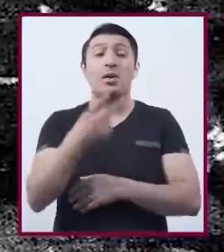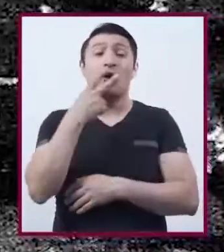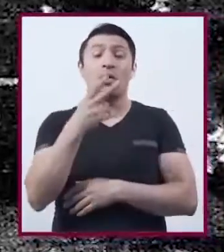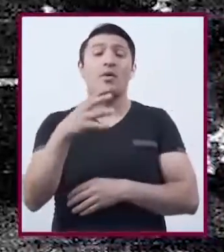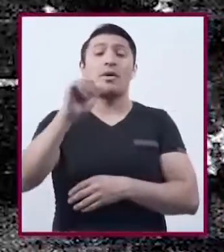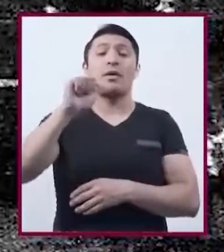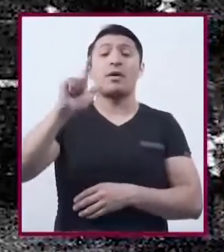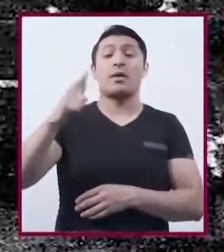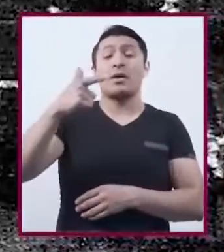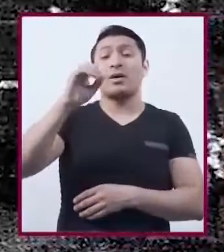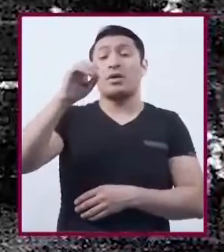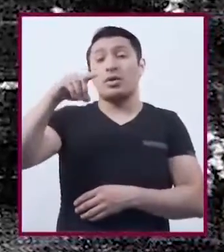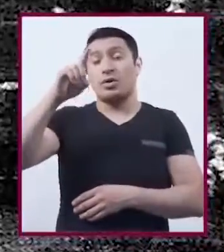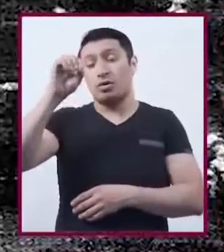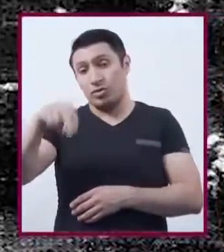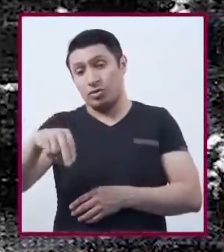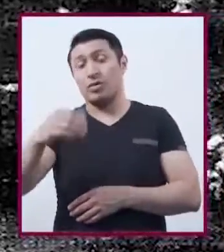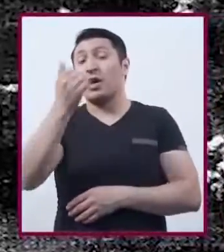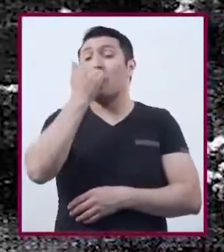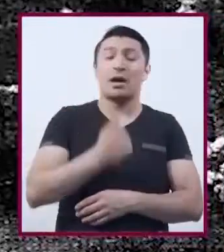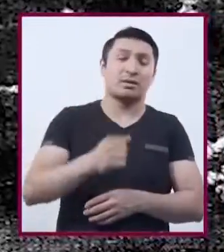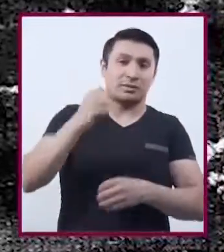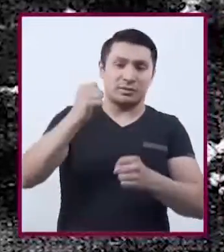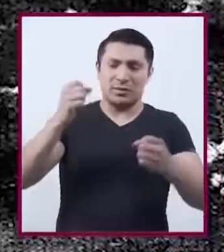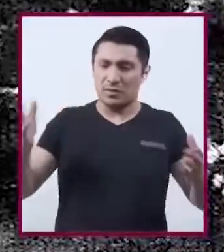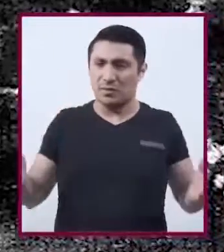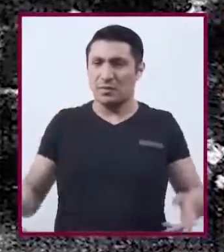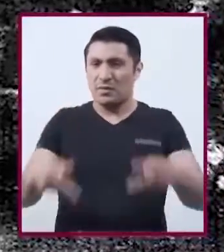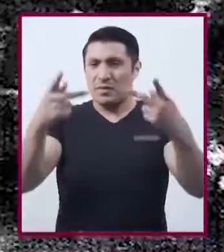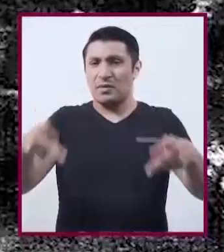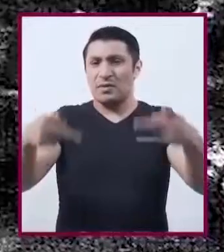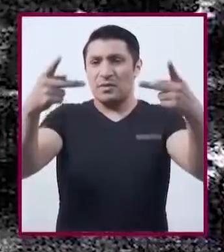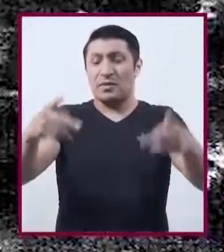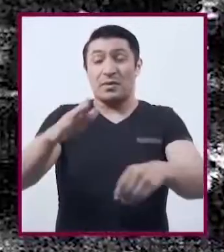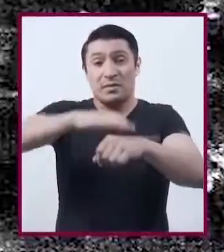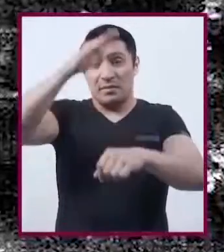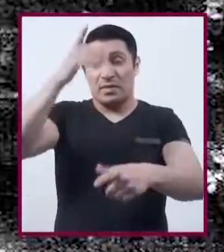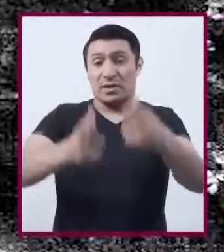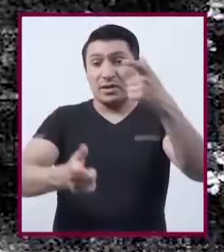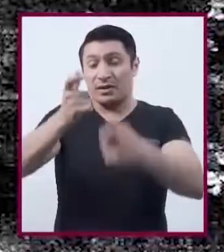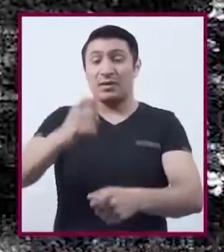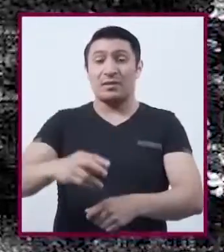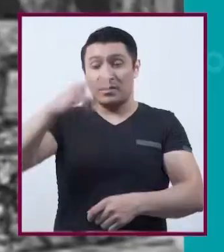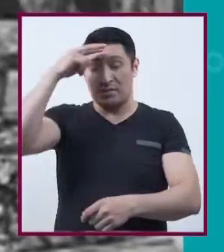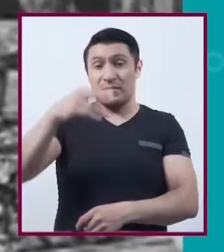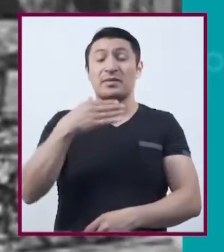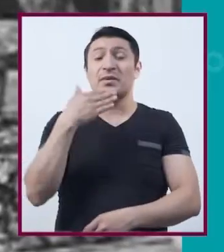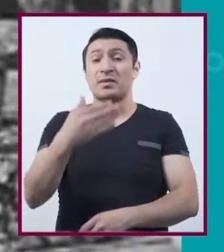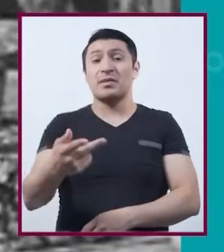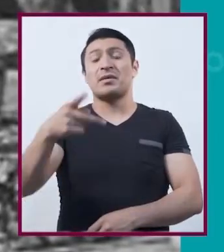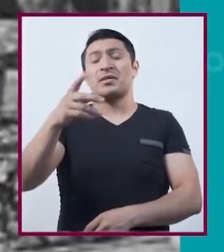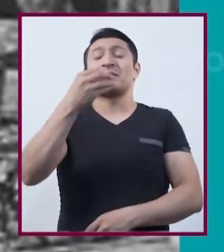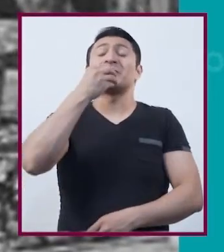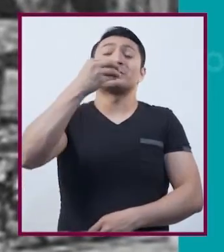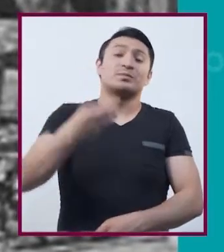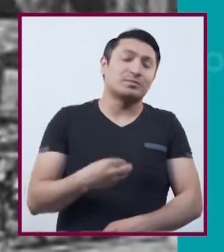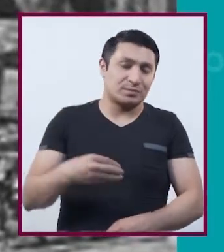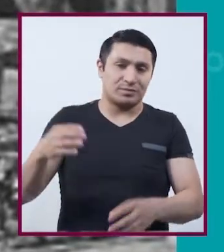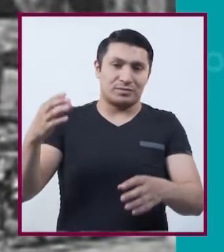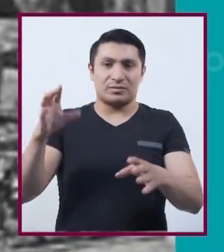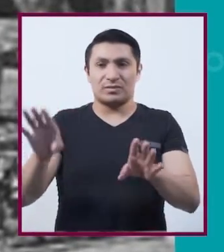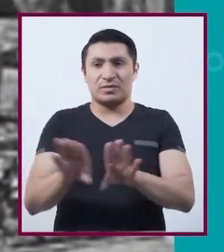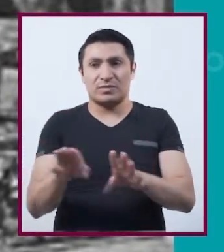productos como el tabaco, el algodón y el azúcar fortalecieron la economía. Lástima que los